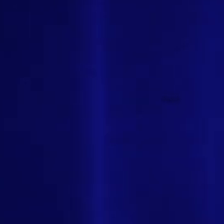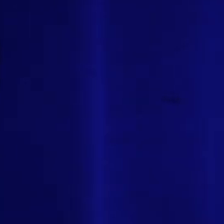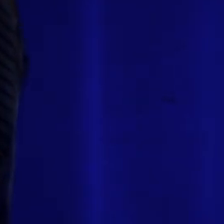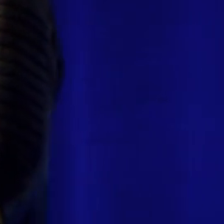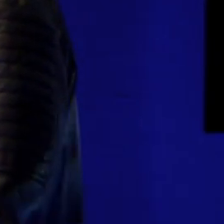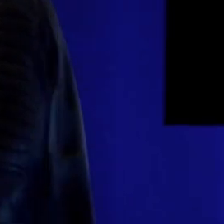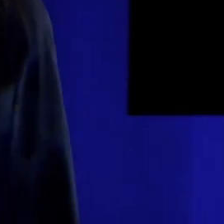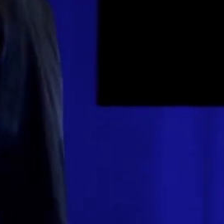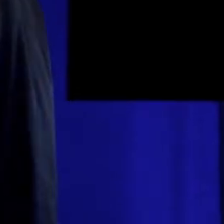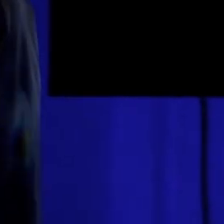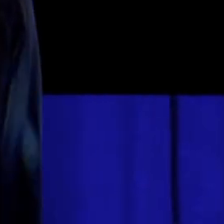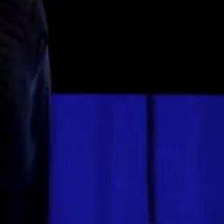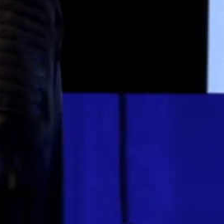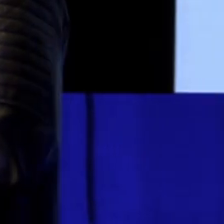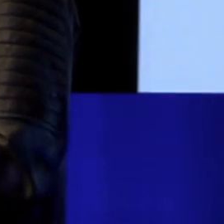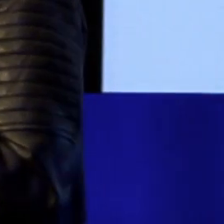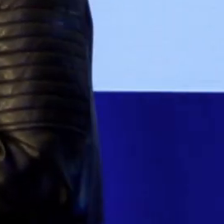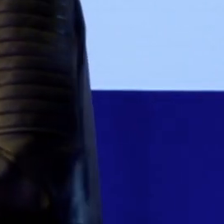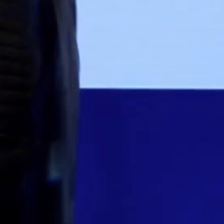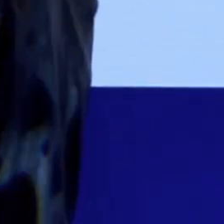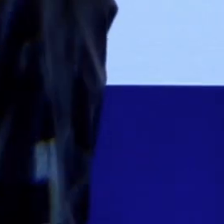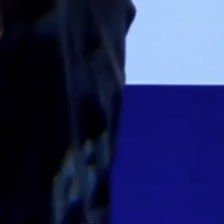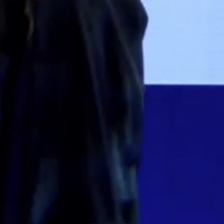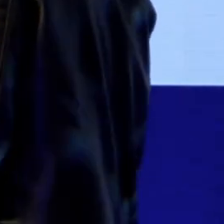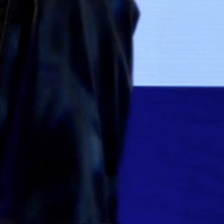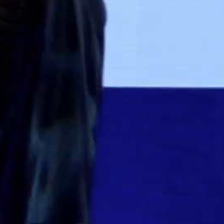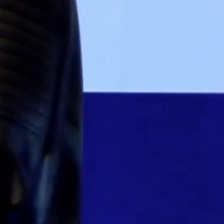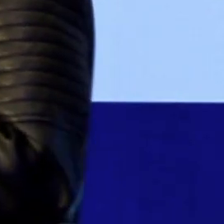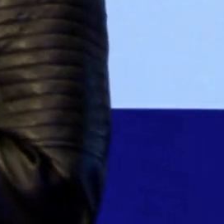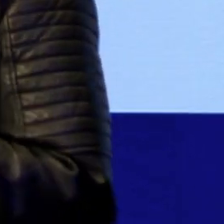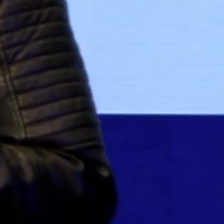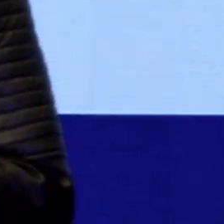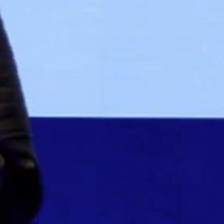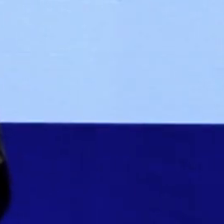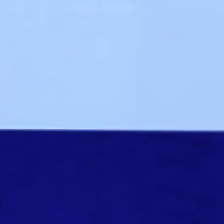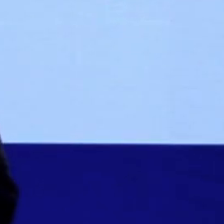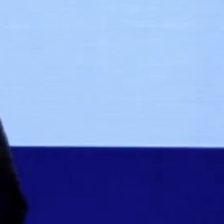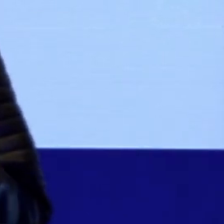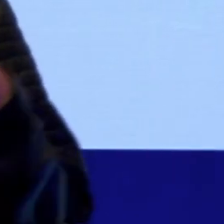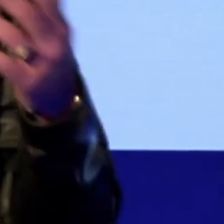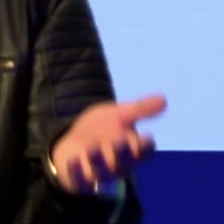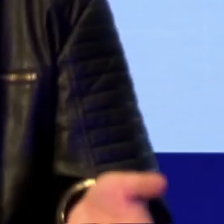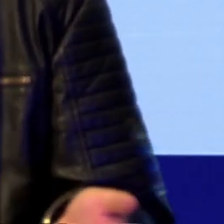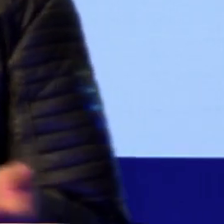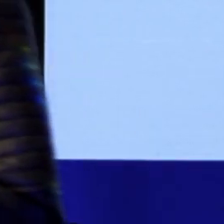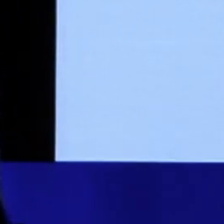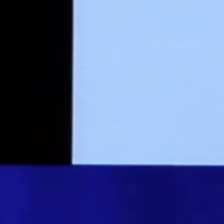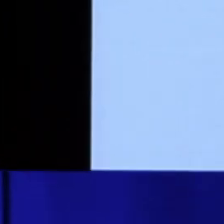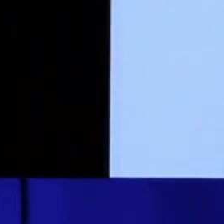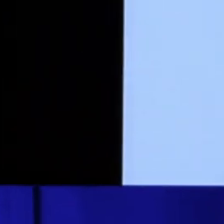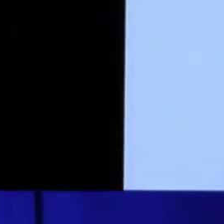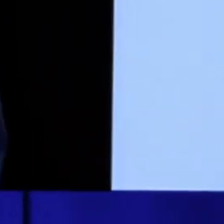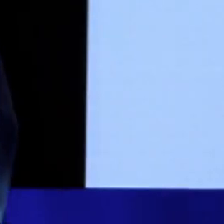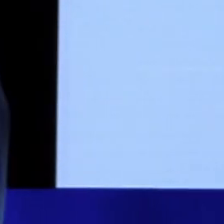de españa actualmente este libro está considerado como un long seller y os voy a ilustrar un poco cómo estaba